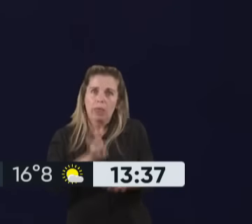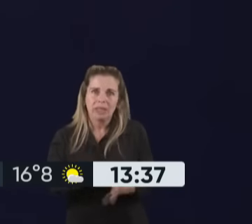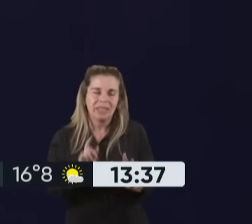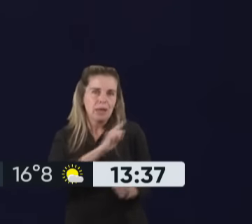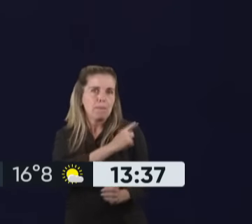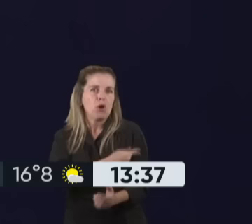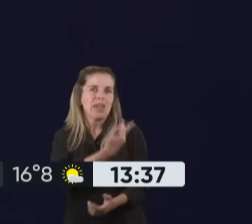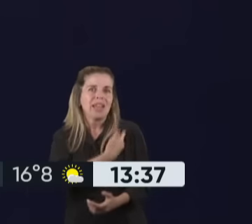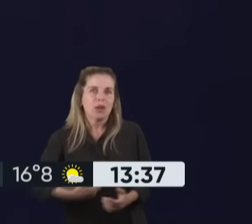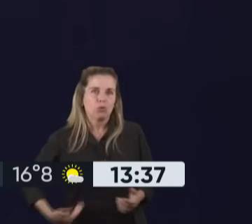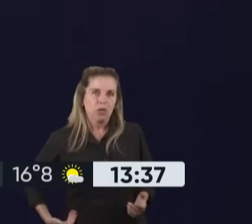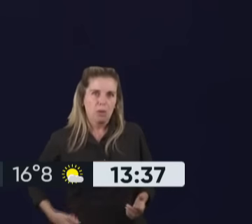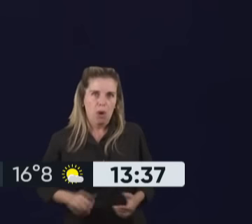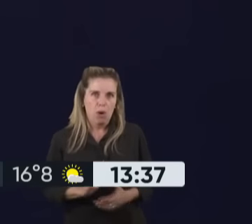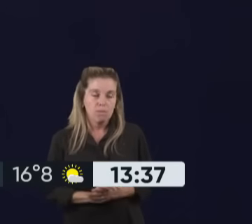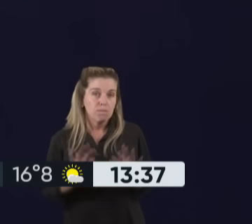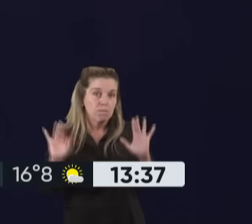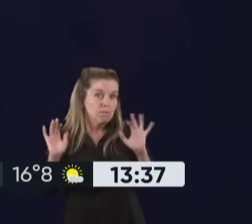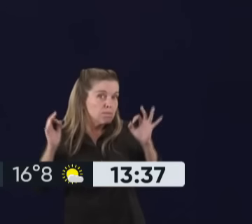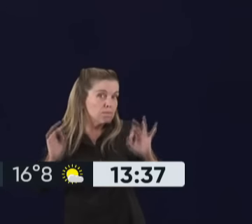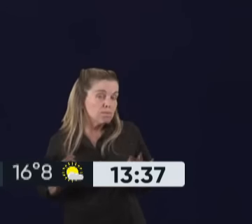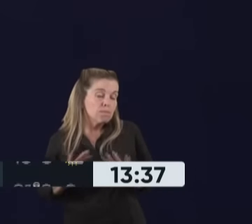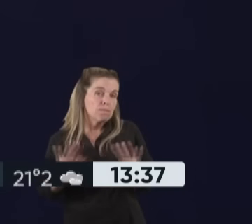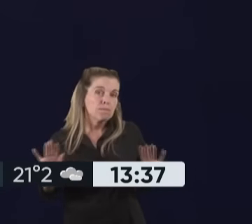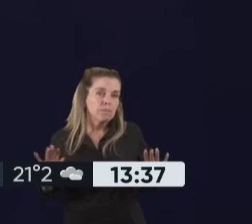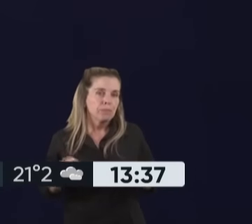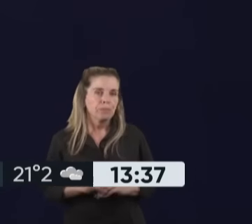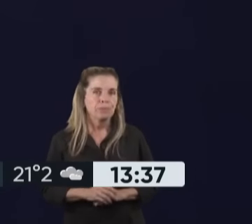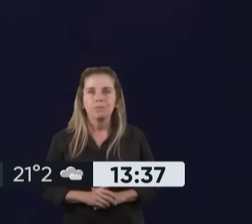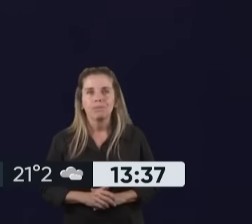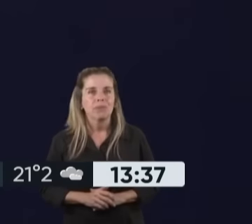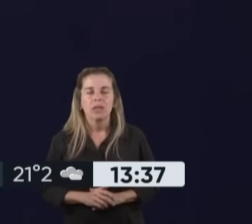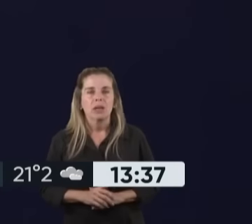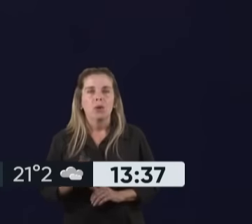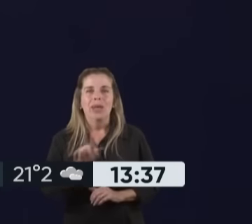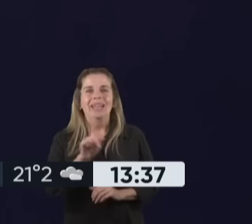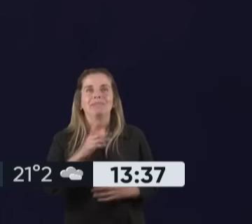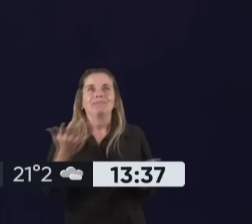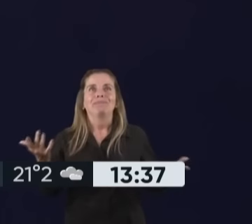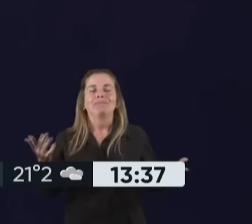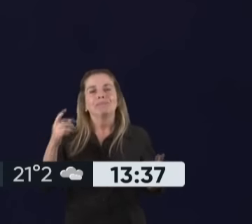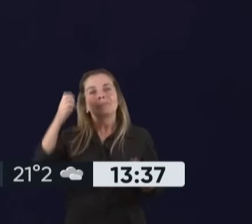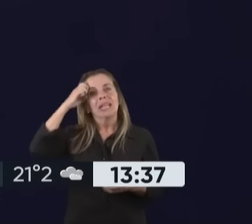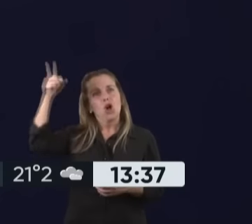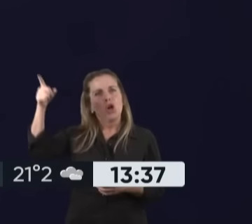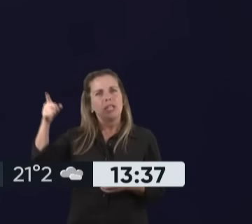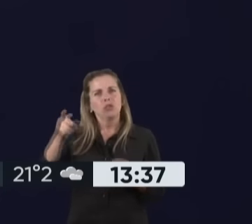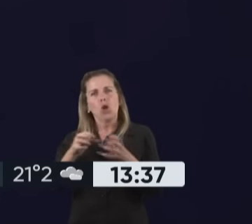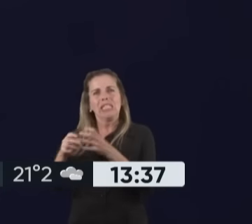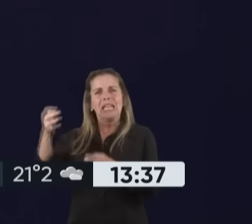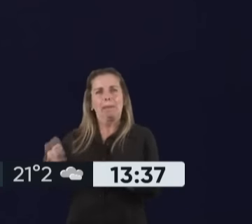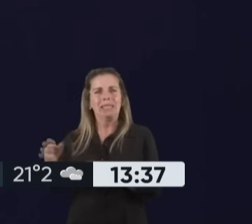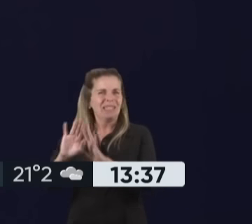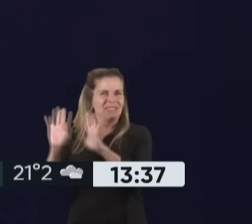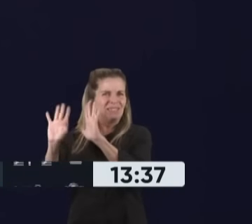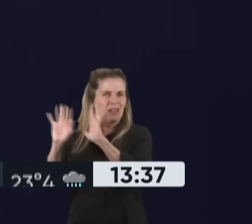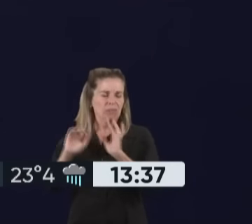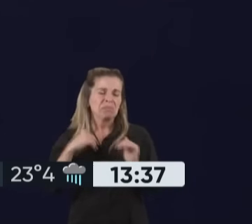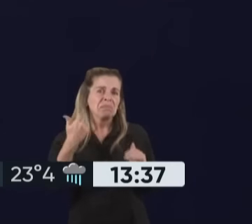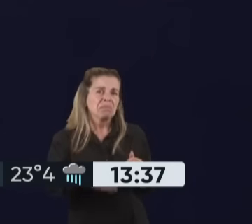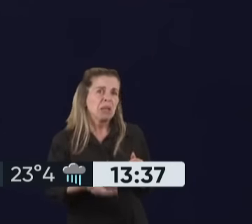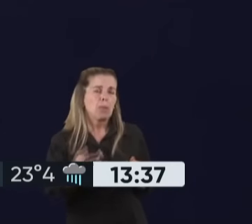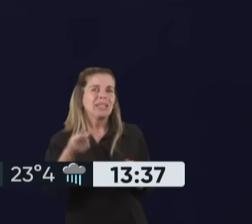Poder Ejecutivo en tiempo y forma. No es que se va a discutir en extraordinarias, así que luego